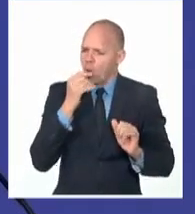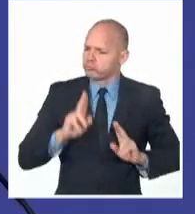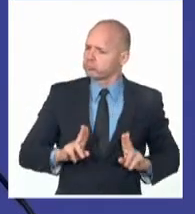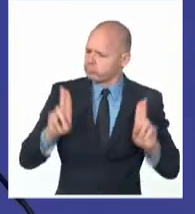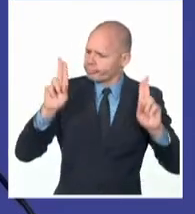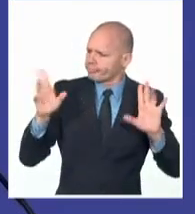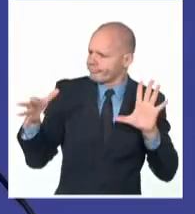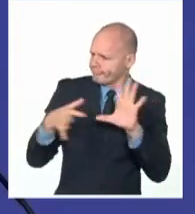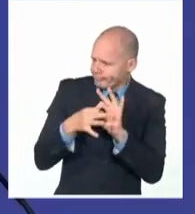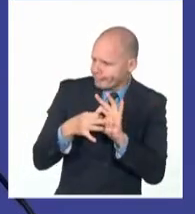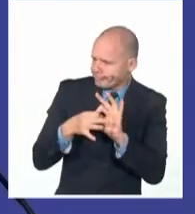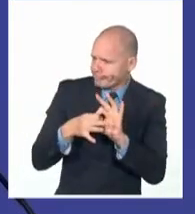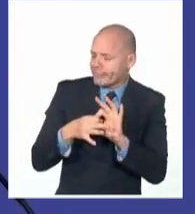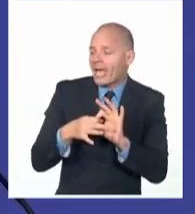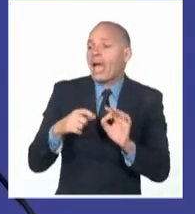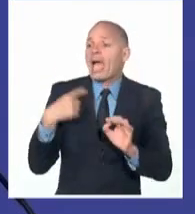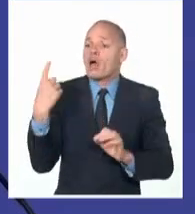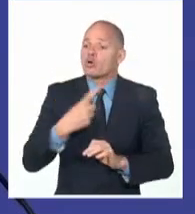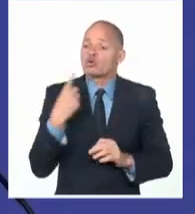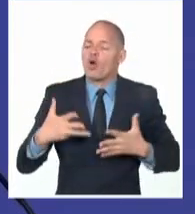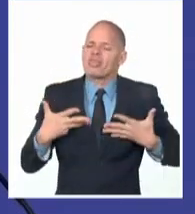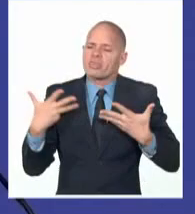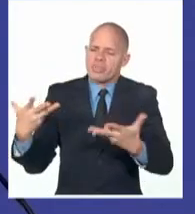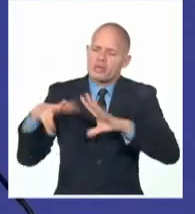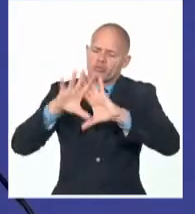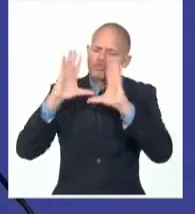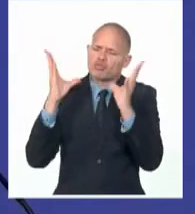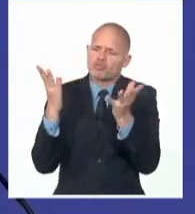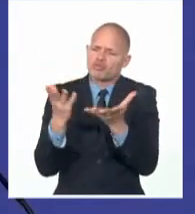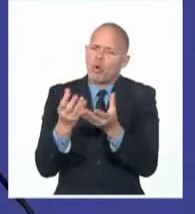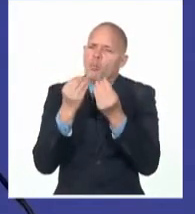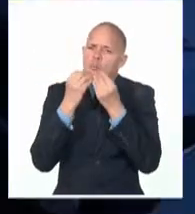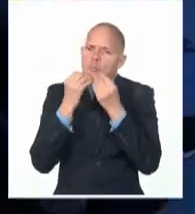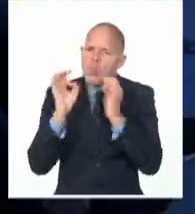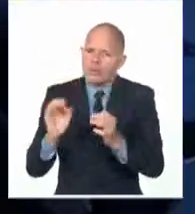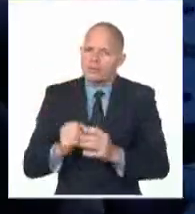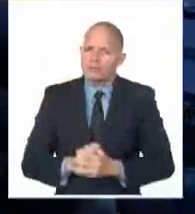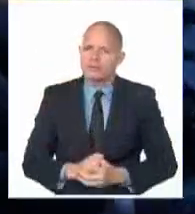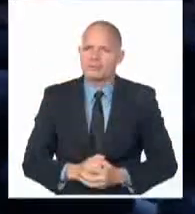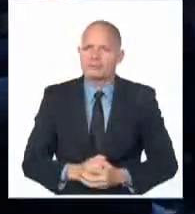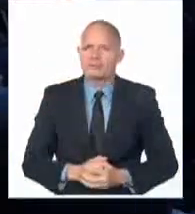que no ofrece lo que le sobra, sino que comparte lo que tiene.